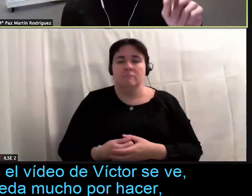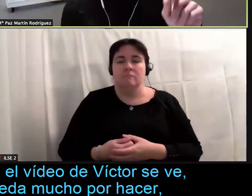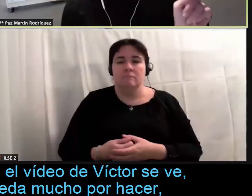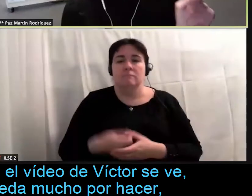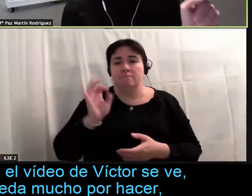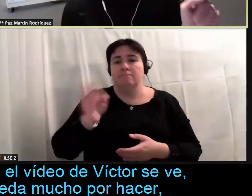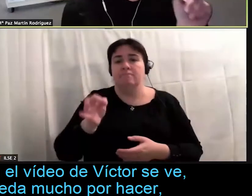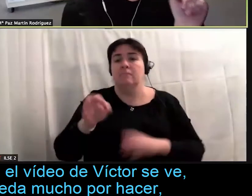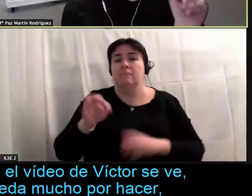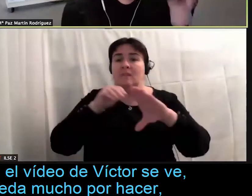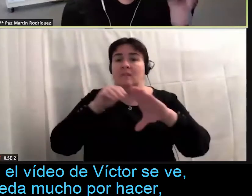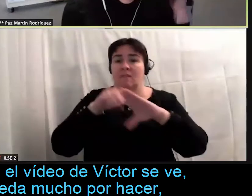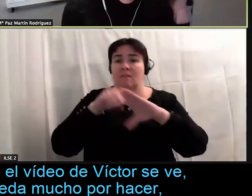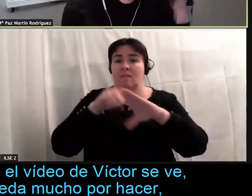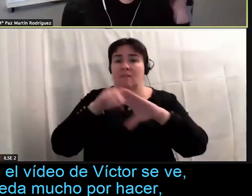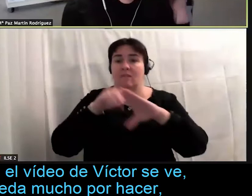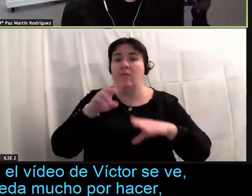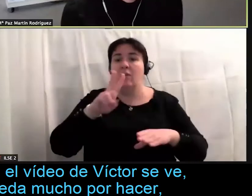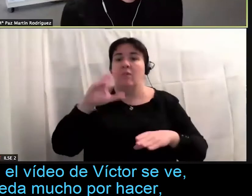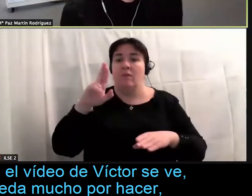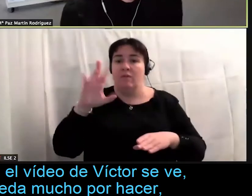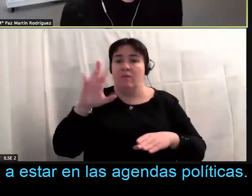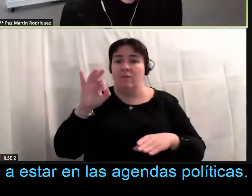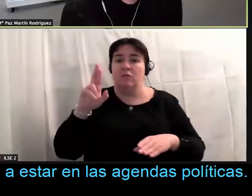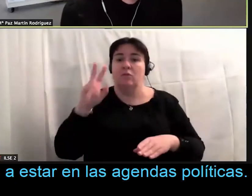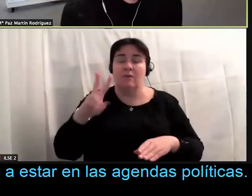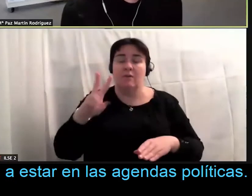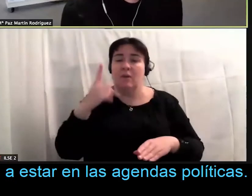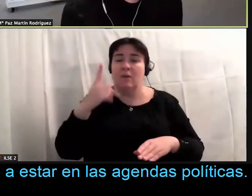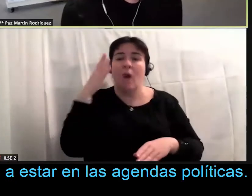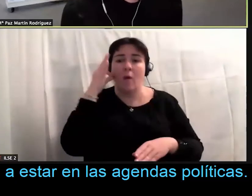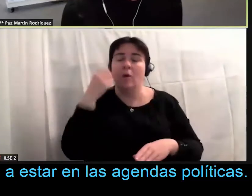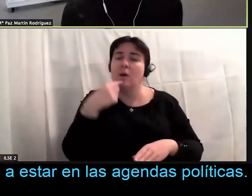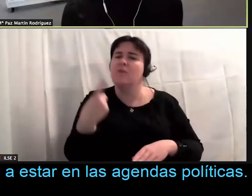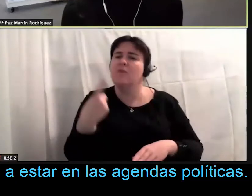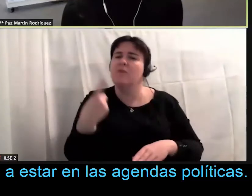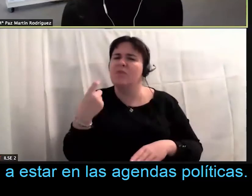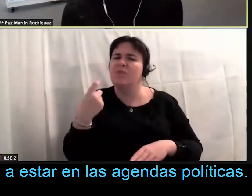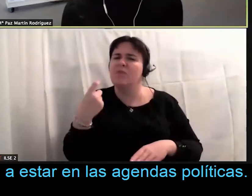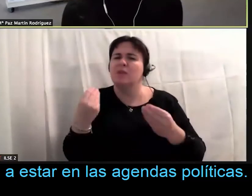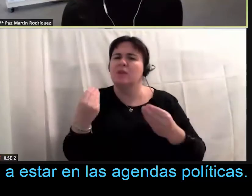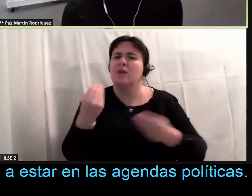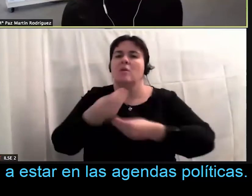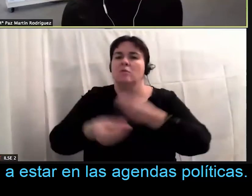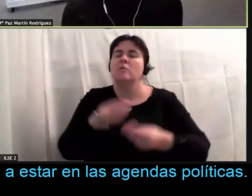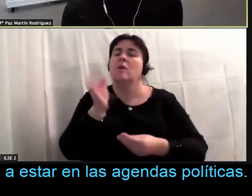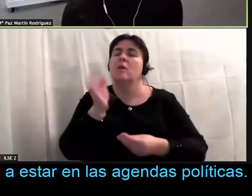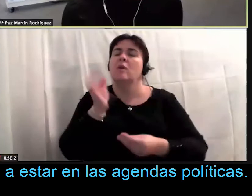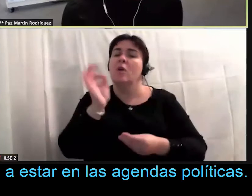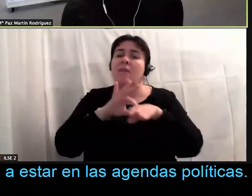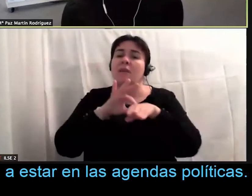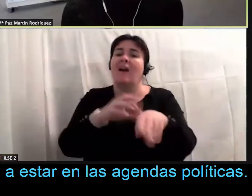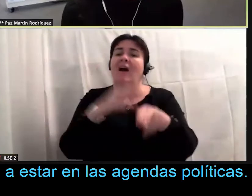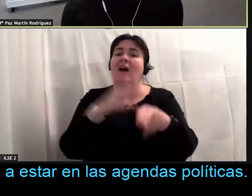una mujer, que dice que queda mucho por hacer, pero sí que es cierto que empieza a estar en las agendas políticas. El tema de